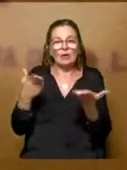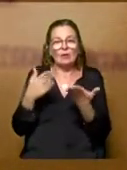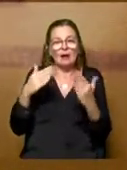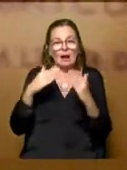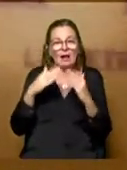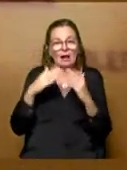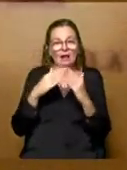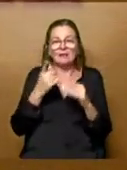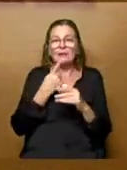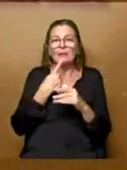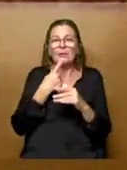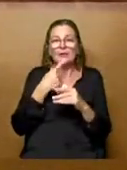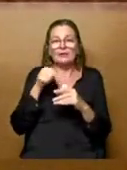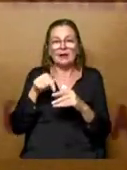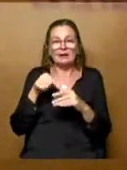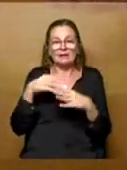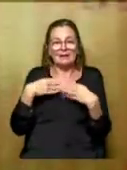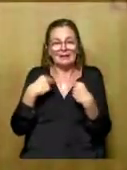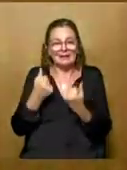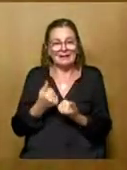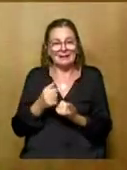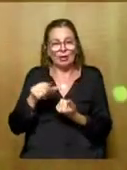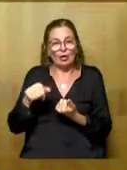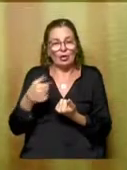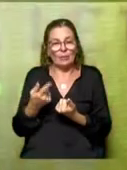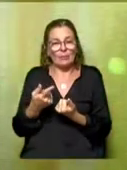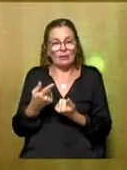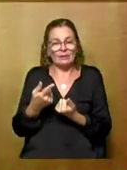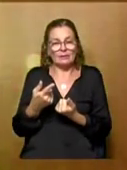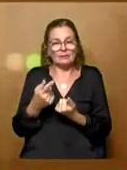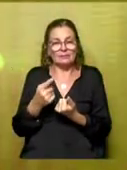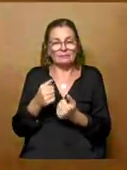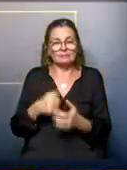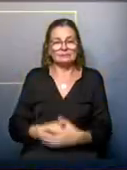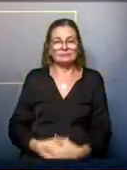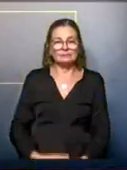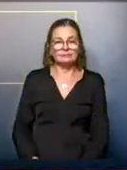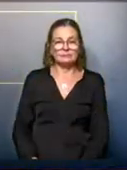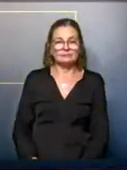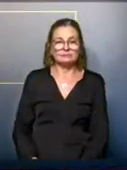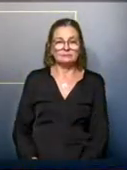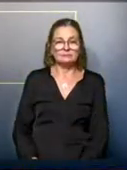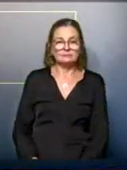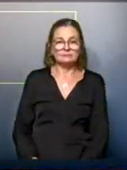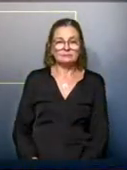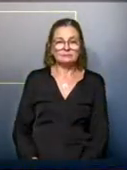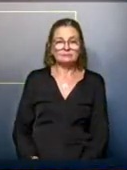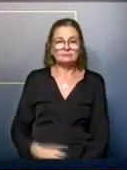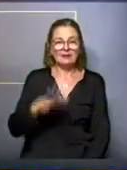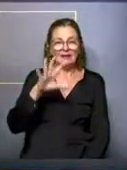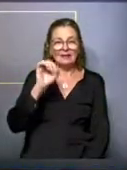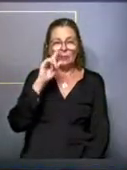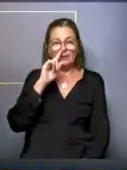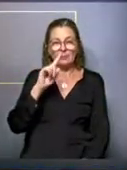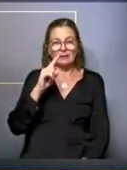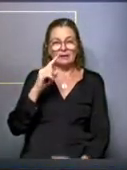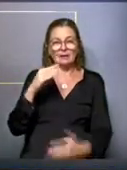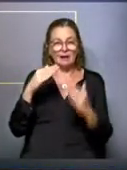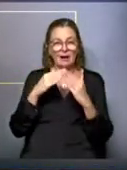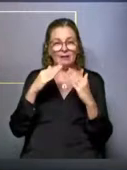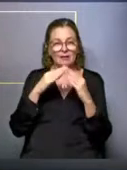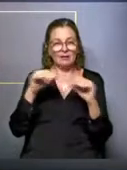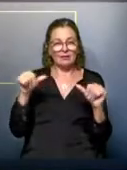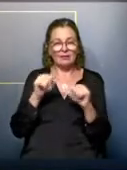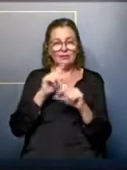vivienda y las políticas en este sentido, luego a Gustavo González. ¿Se van a hacer esas 50.000 viviendas que anunciaste?